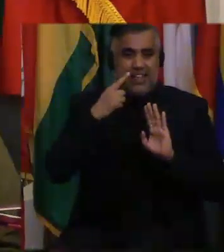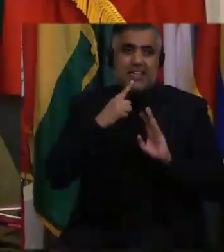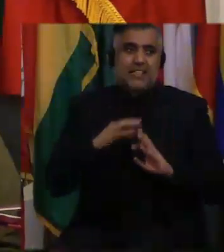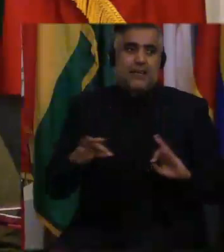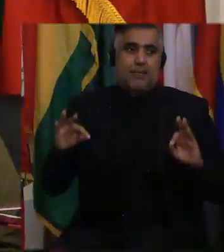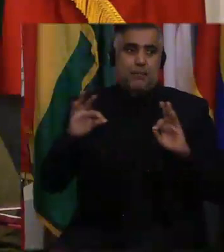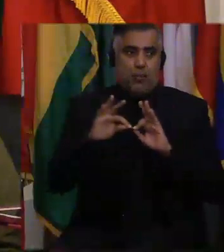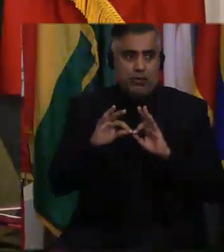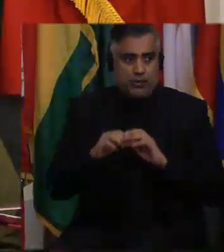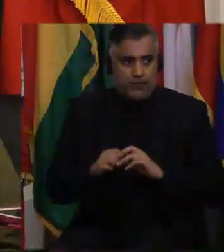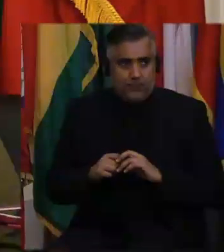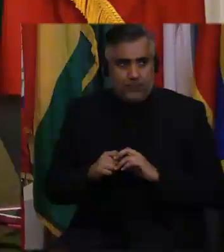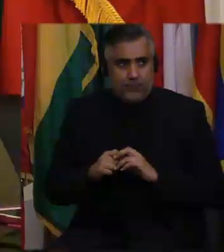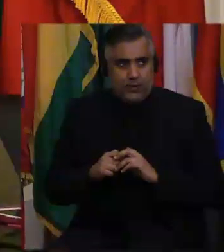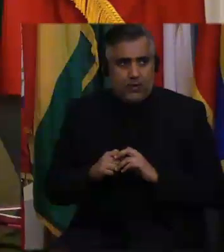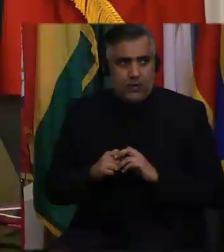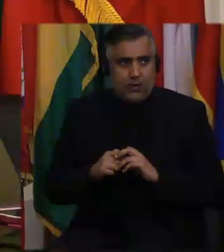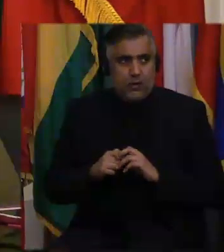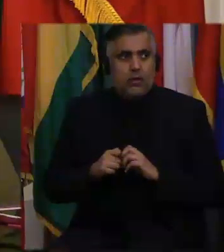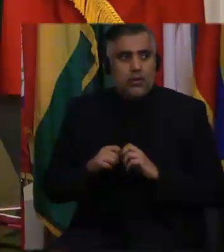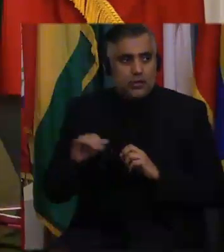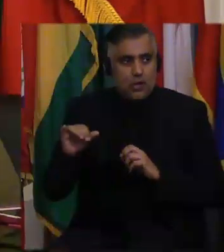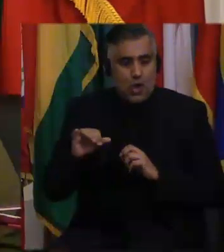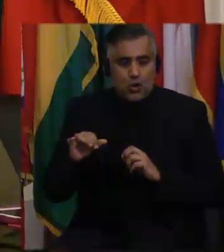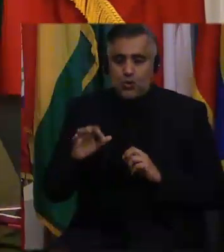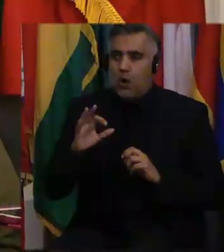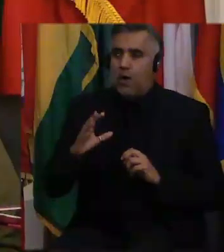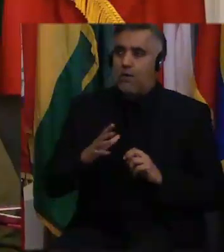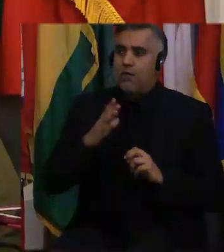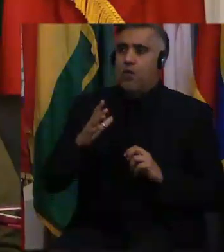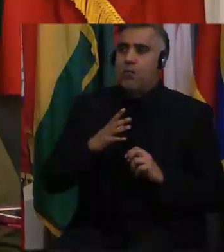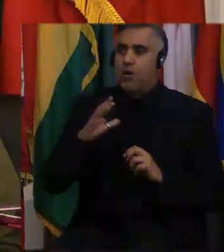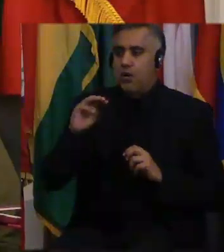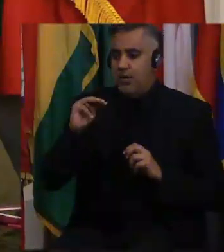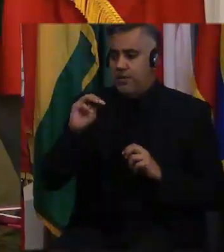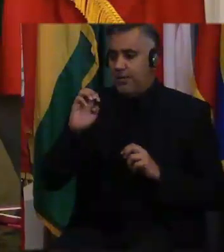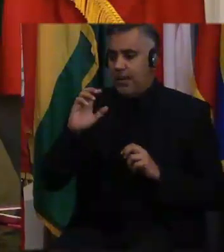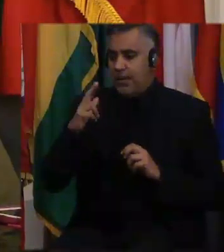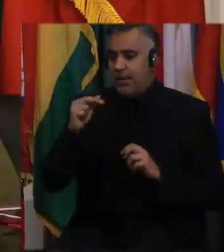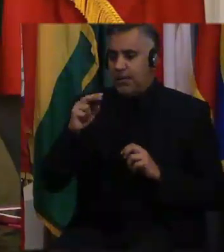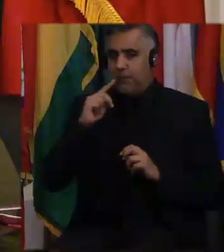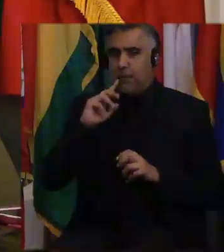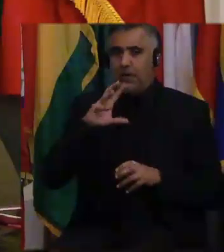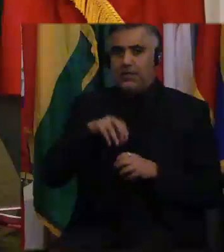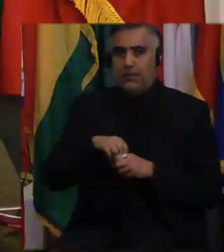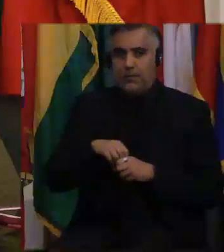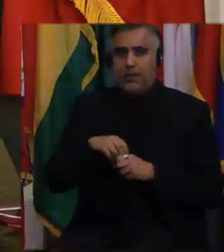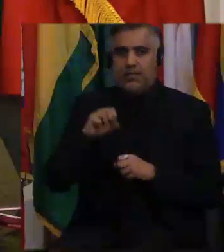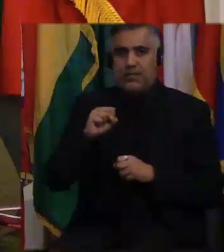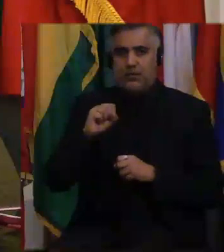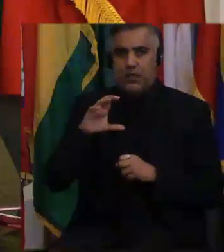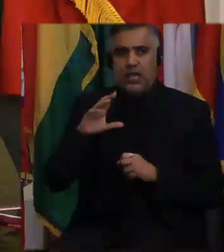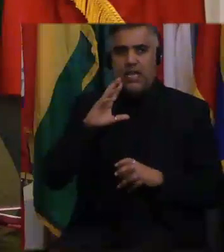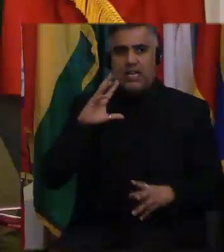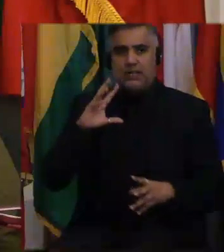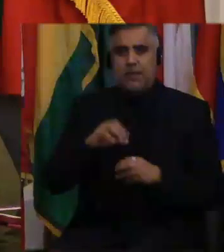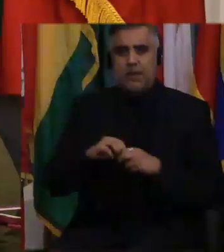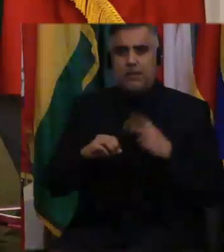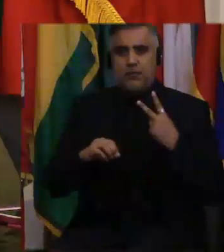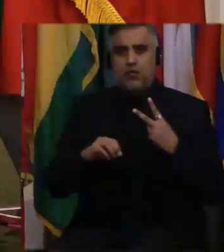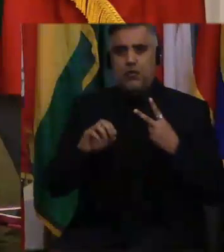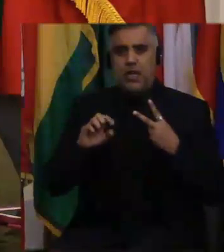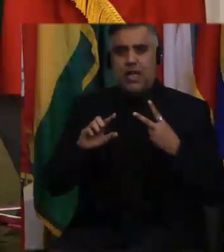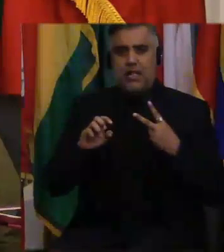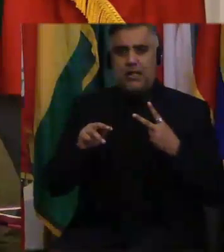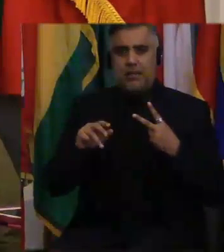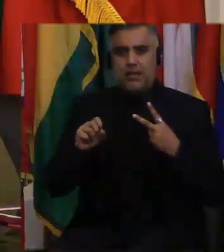Existe además un mecanismo formal de participación de la sociedad civil que consta de dos elementos. Uno es la elaboración